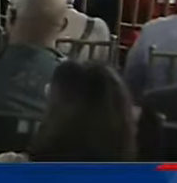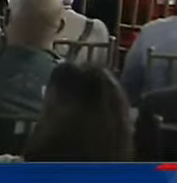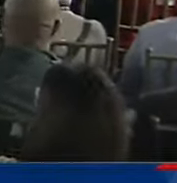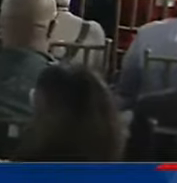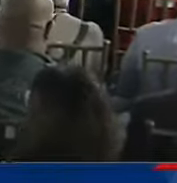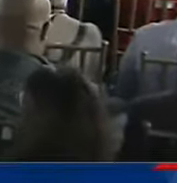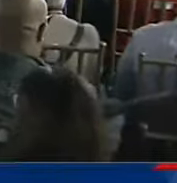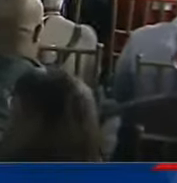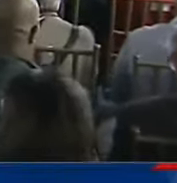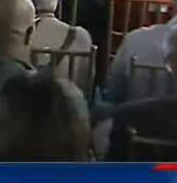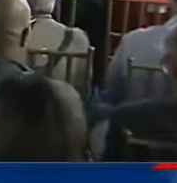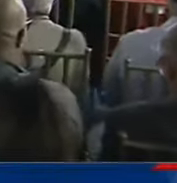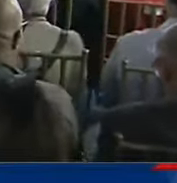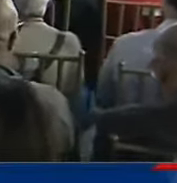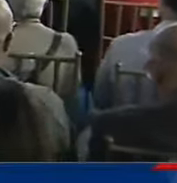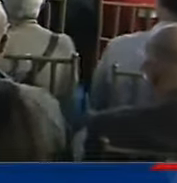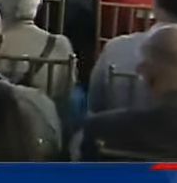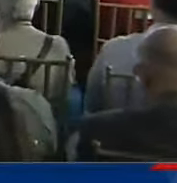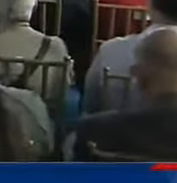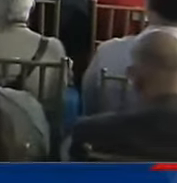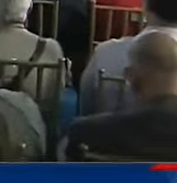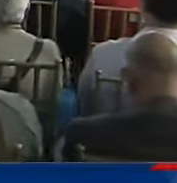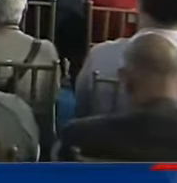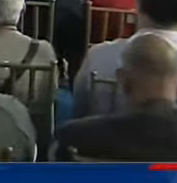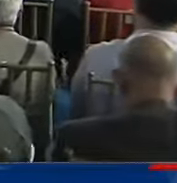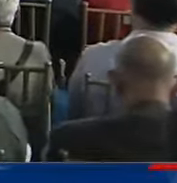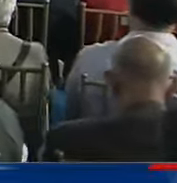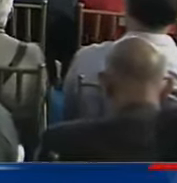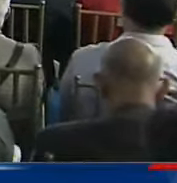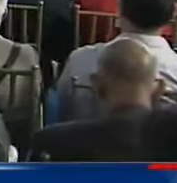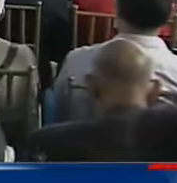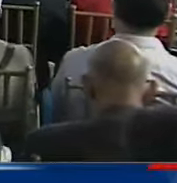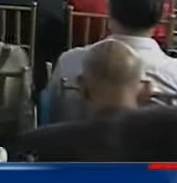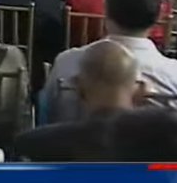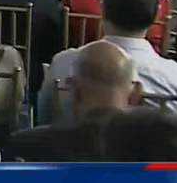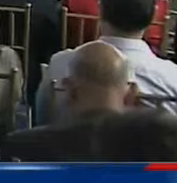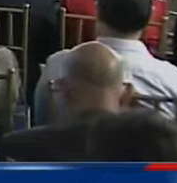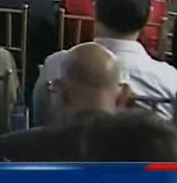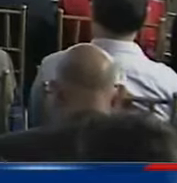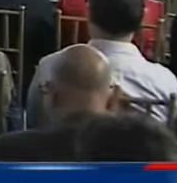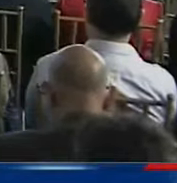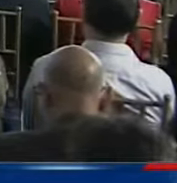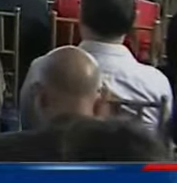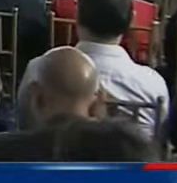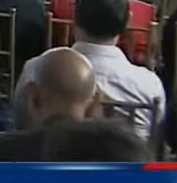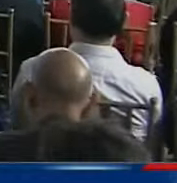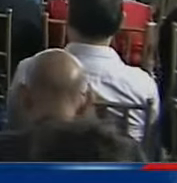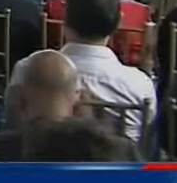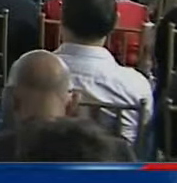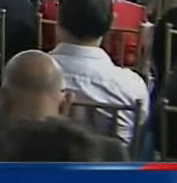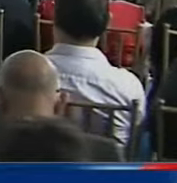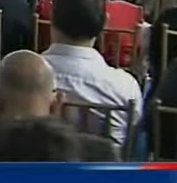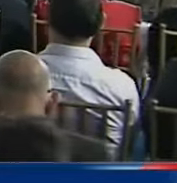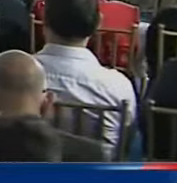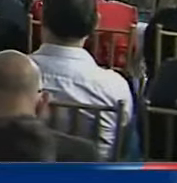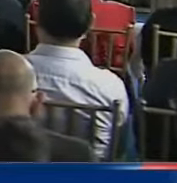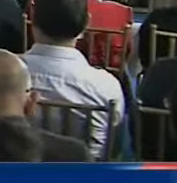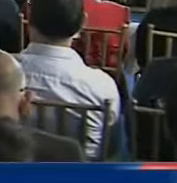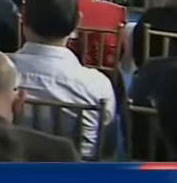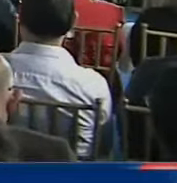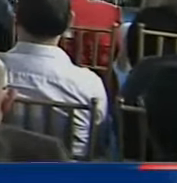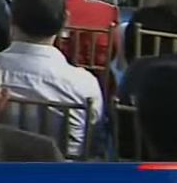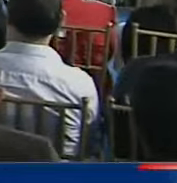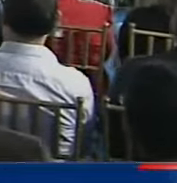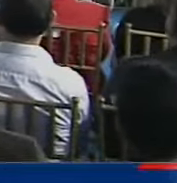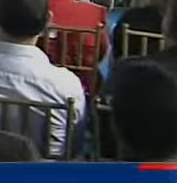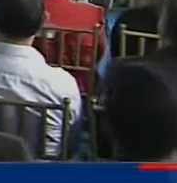crea que siendo simplemente consumidor de conocimiento, consumidor de tecnología, consumidor